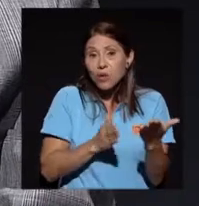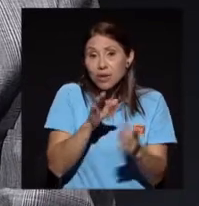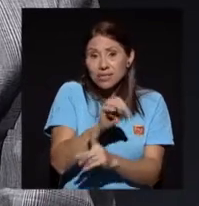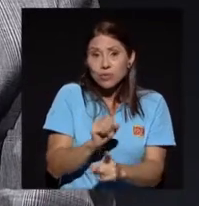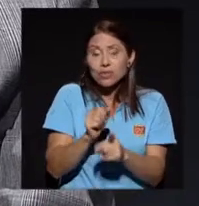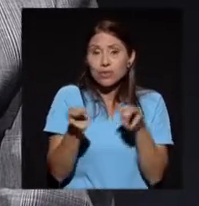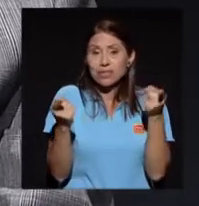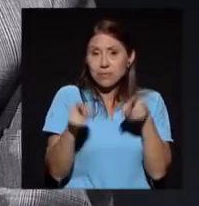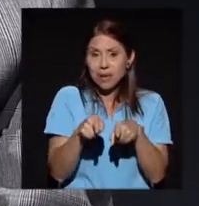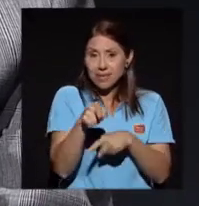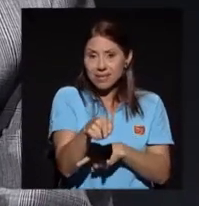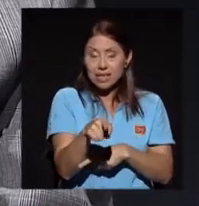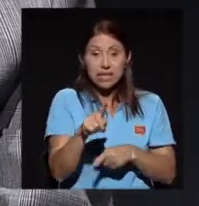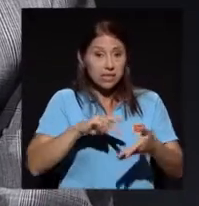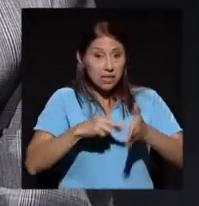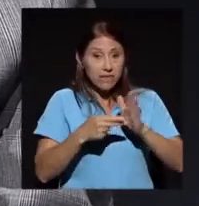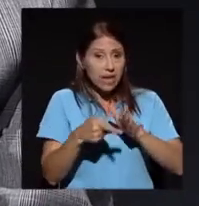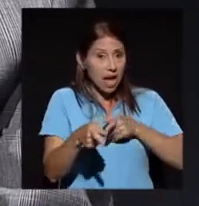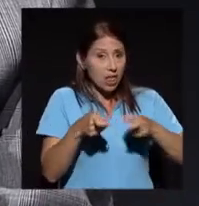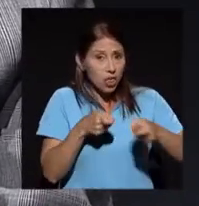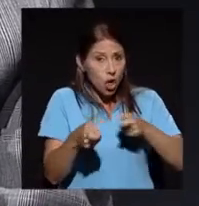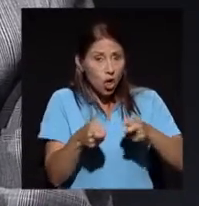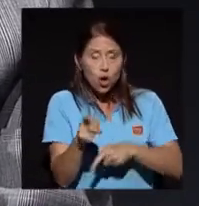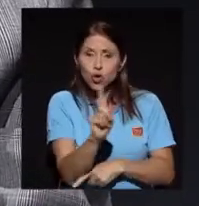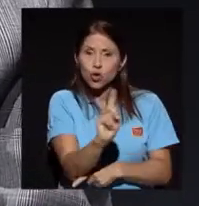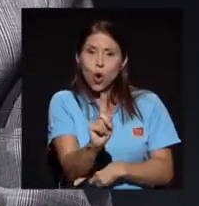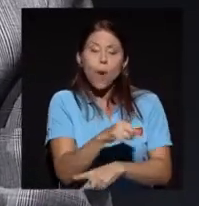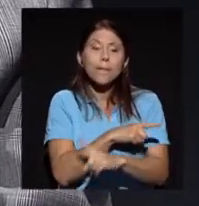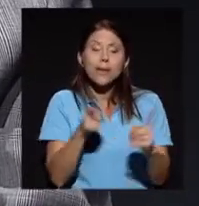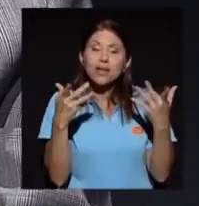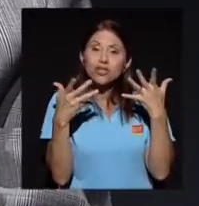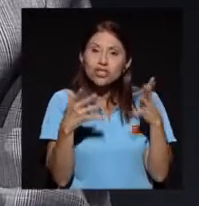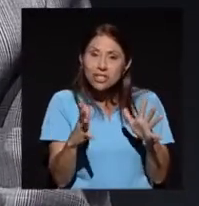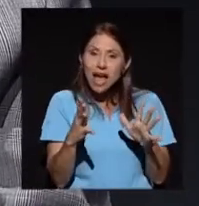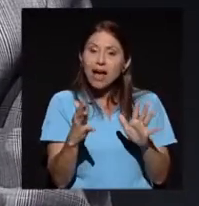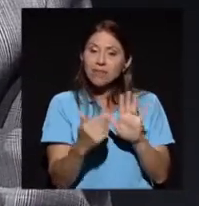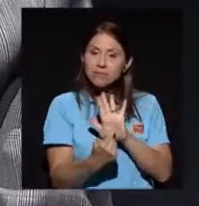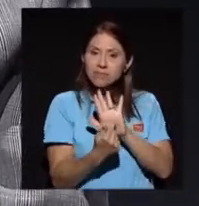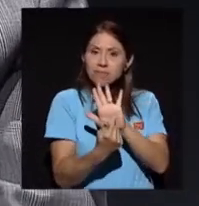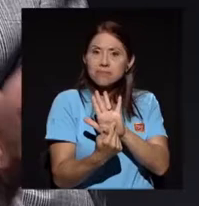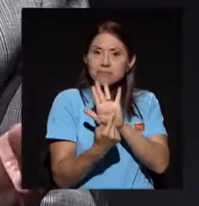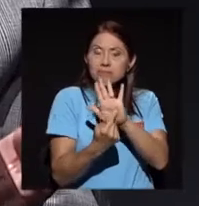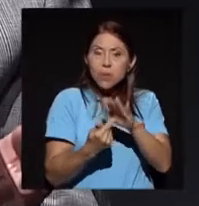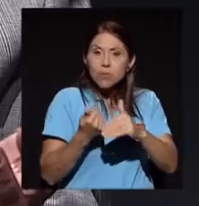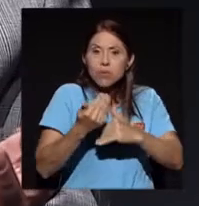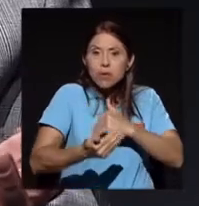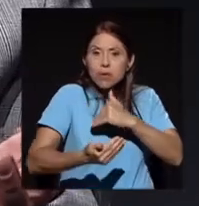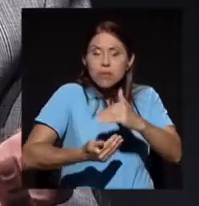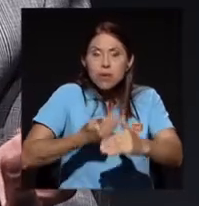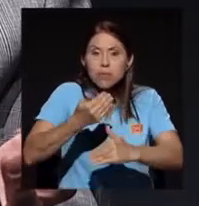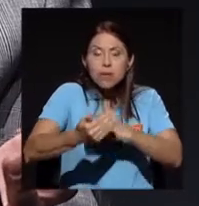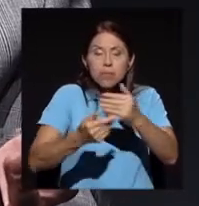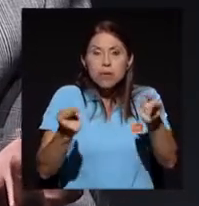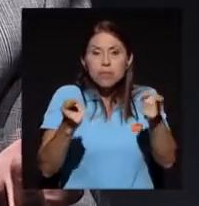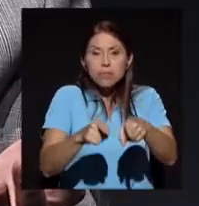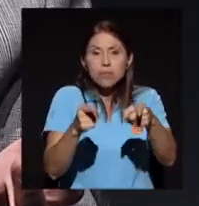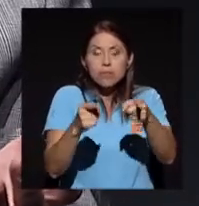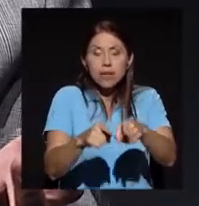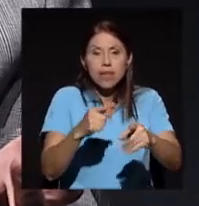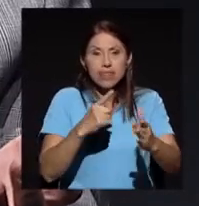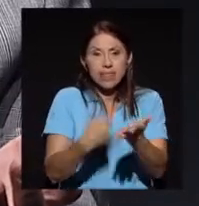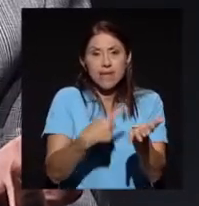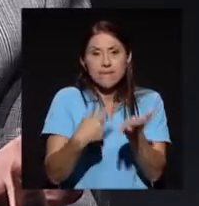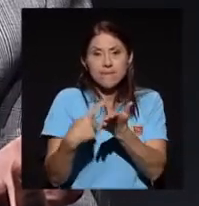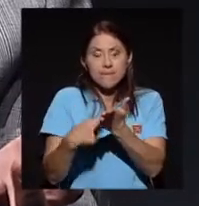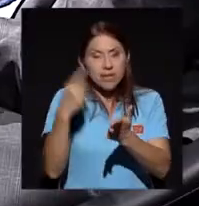dominantes pero sí han ganado terreno y han incidido en el debate político en los países escandinavos que es donde uno menos